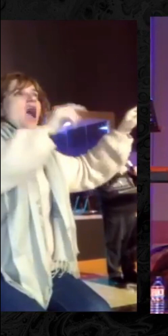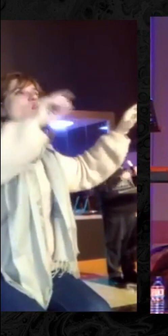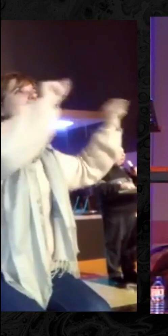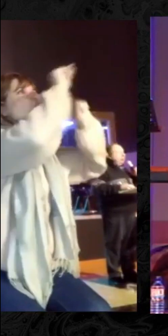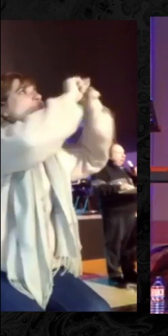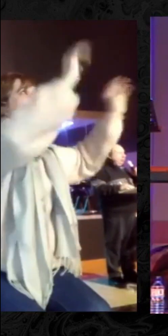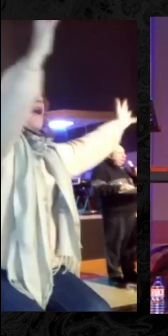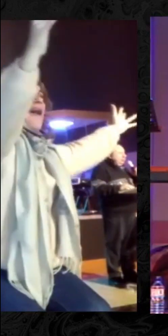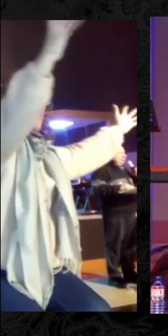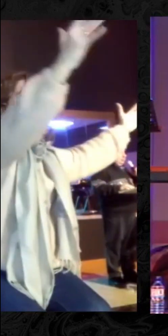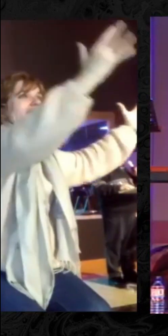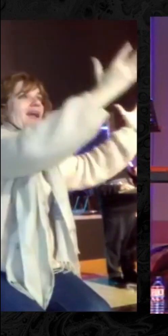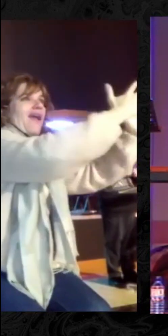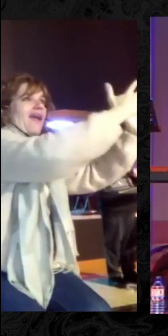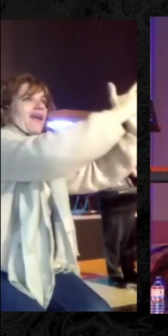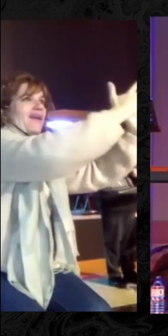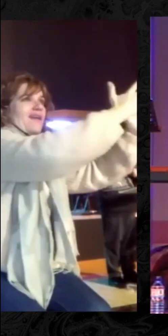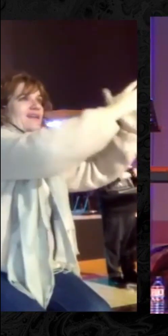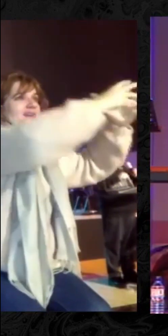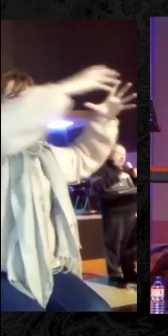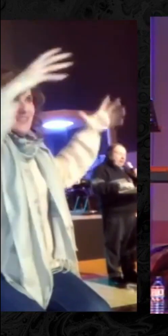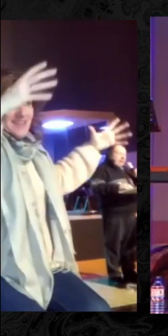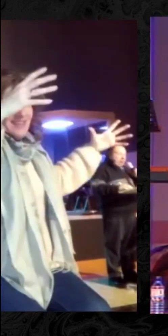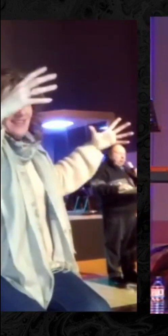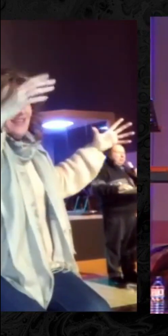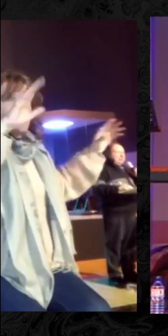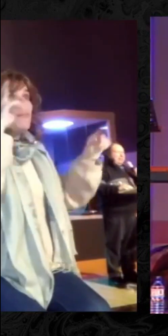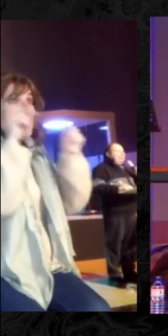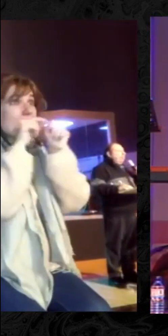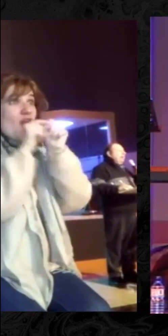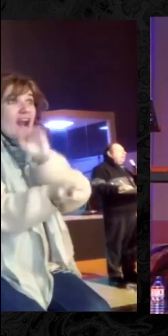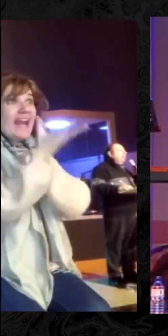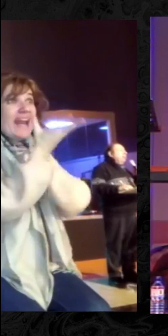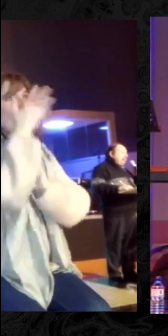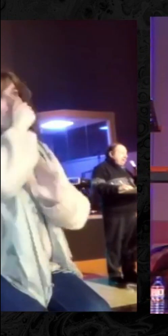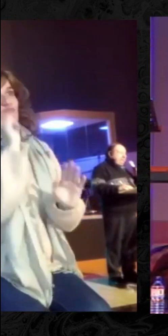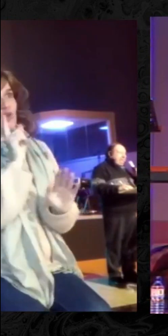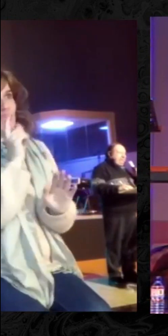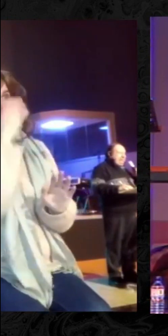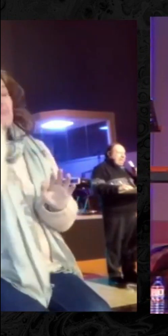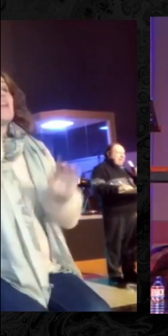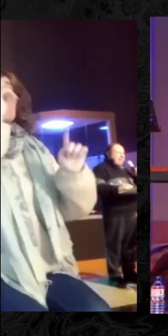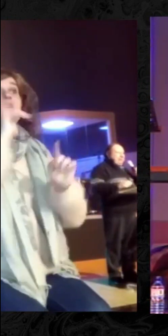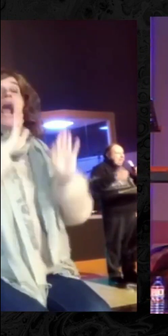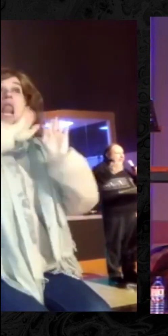luego por último verdad una de las últimas que les vino a ellos es la Plaga de úlceras